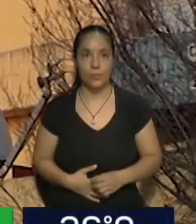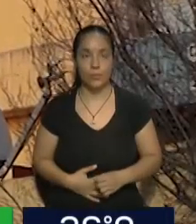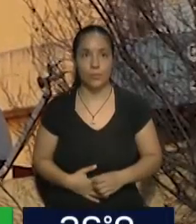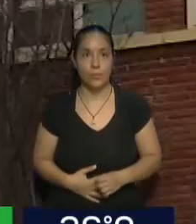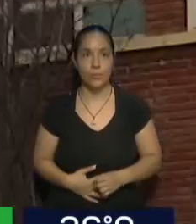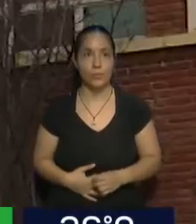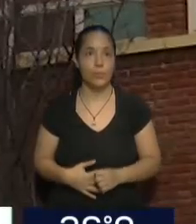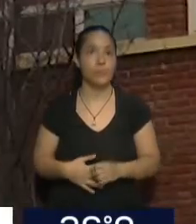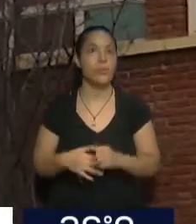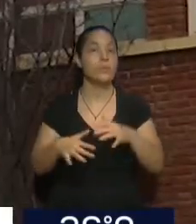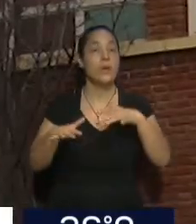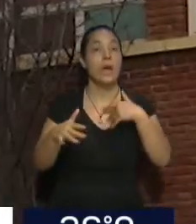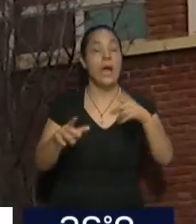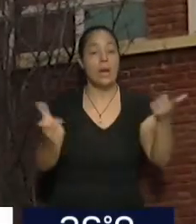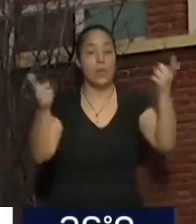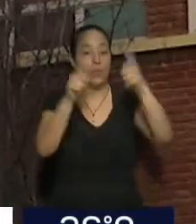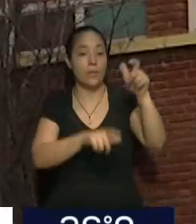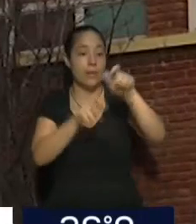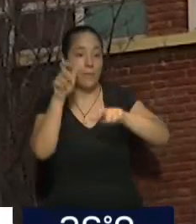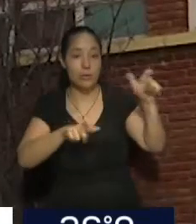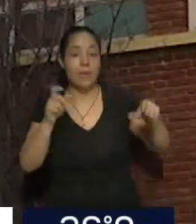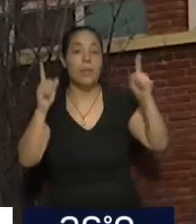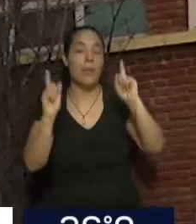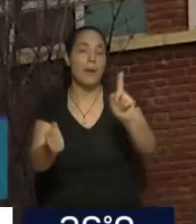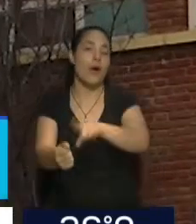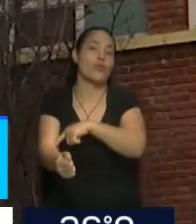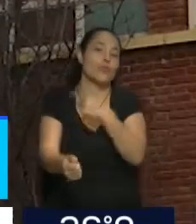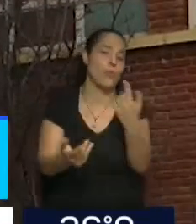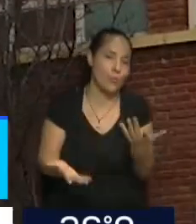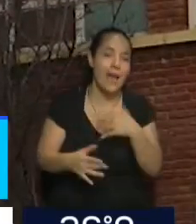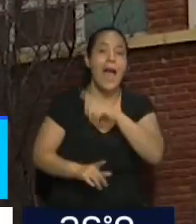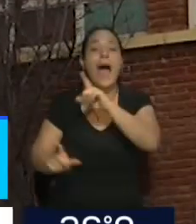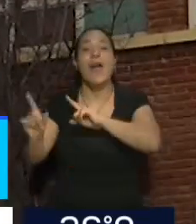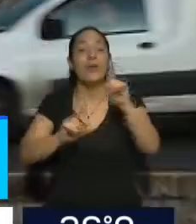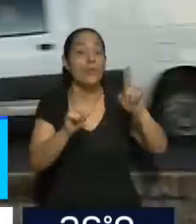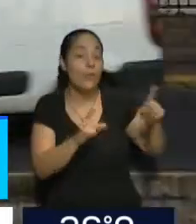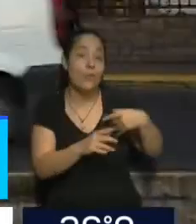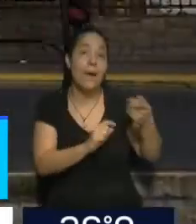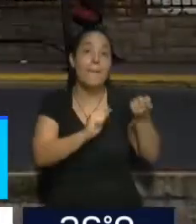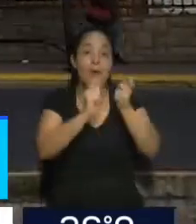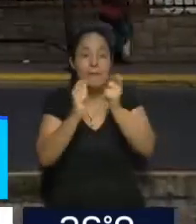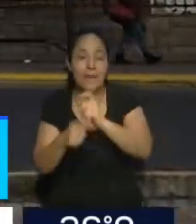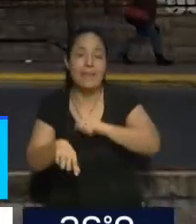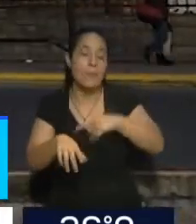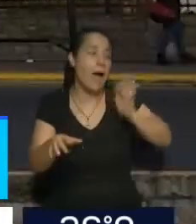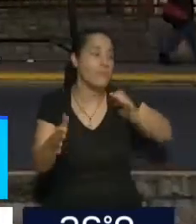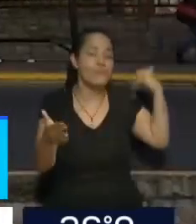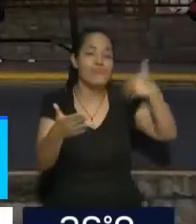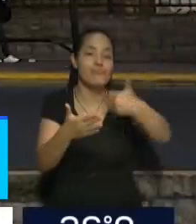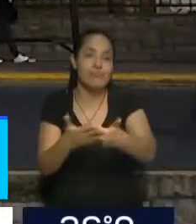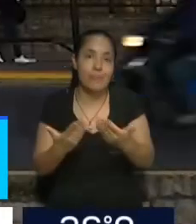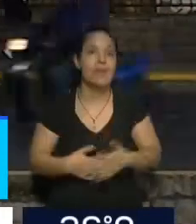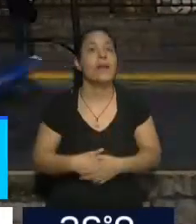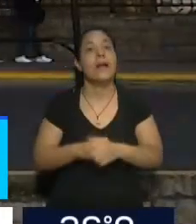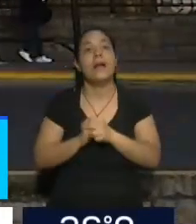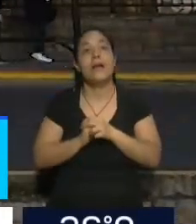Tanto por el movimiento y reunión de personas como por usos y costumbres, algunas sostenidas y otras modificadas en los últimos años. Desde el